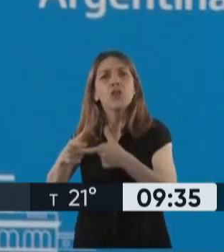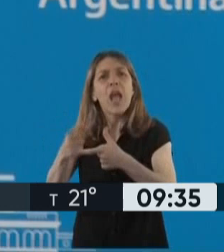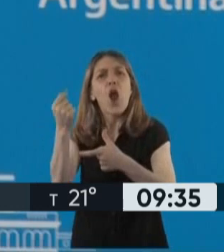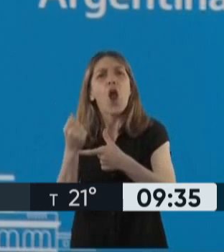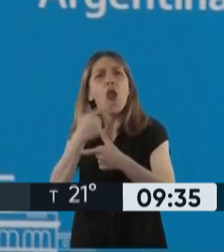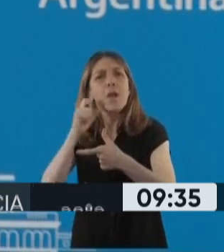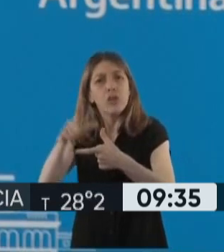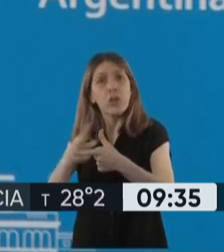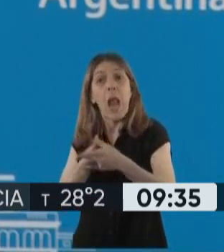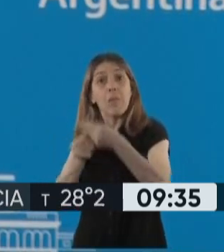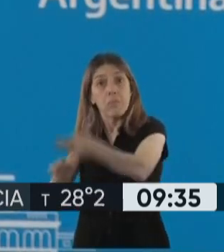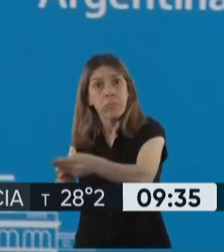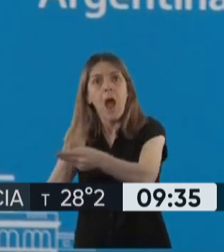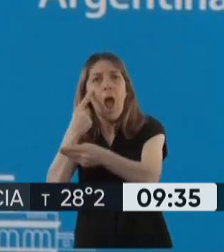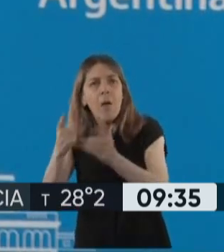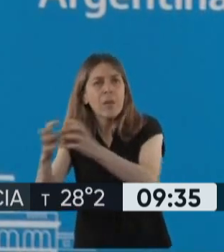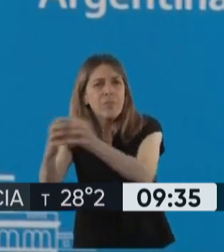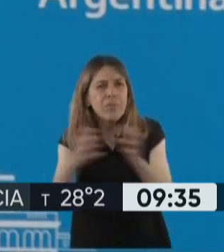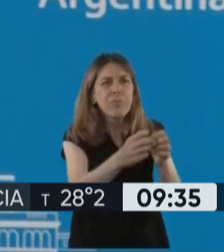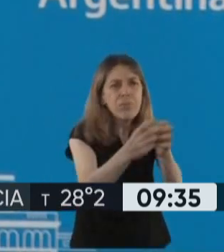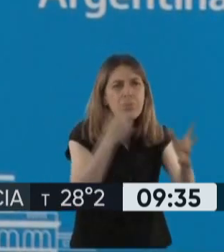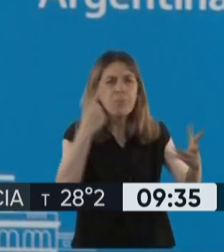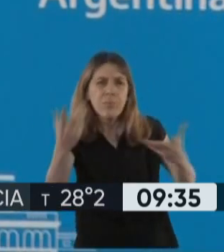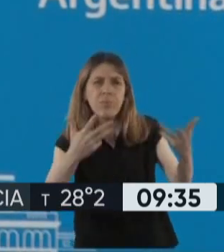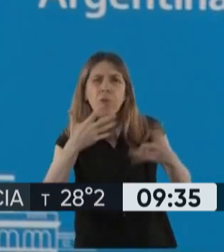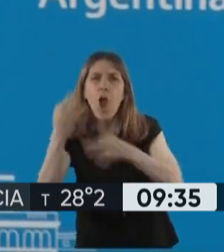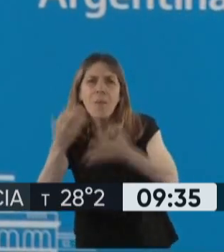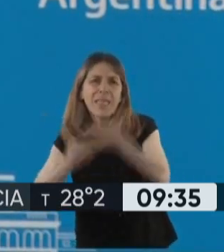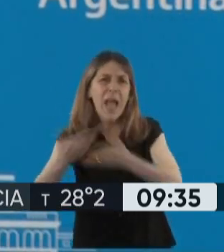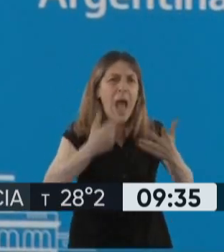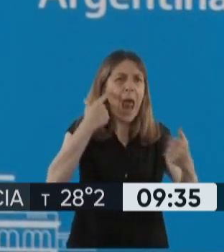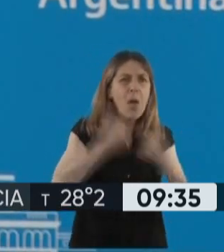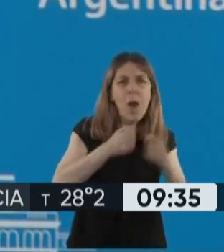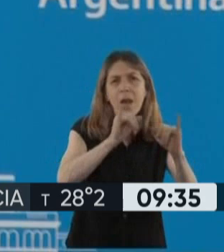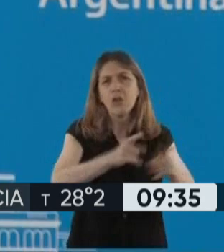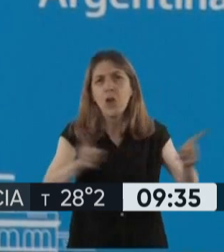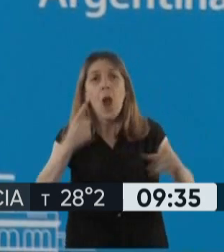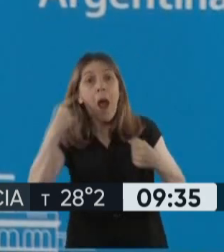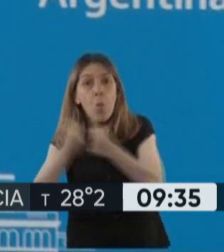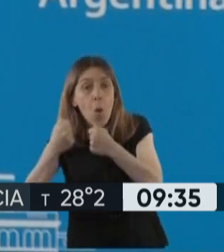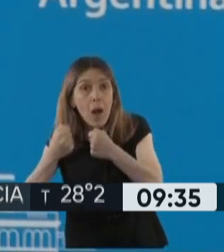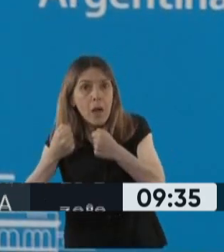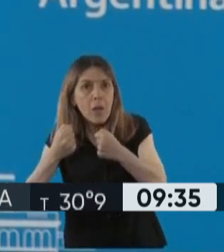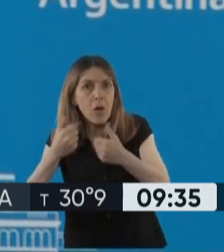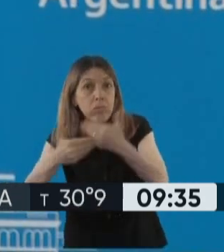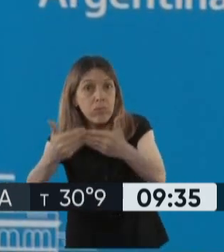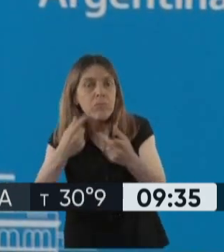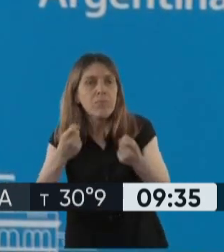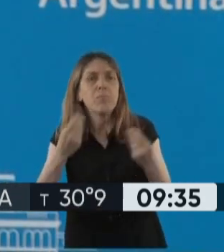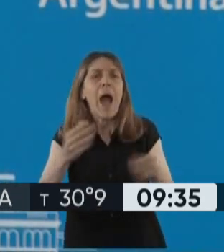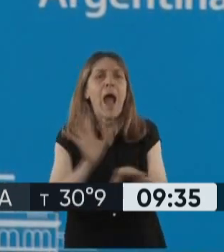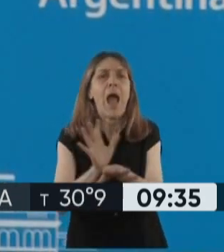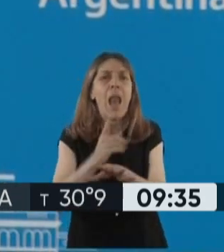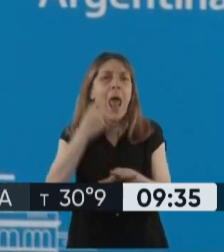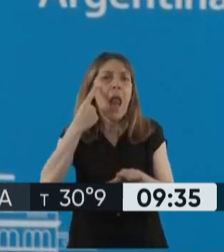y Social, y ahí se llevarán adelante todas las negociaciones, conversaciones, acuerdos que sean necesarios para que salga